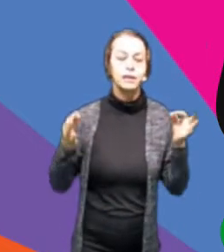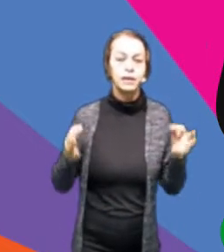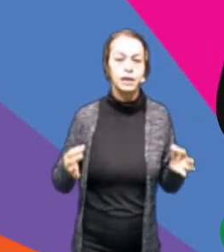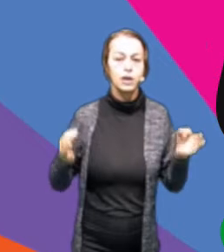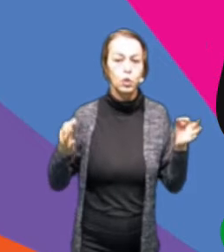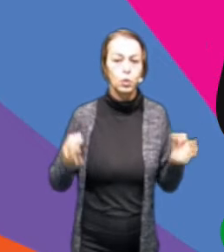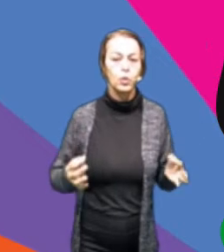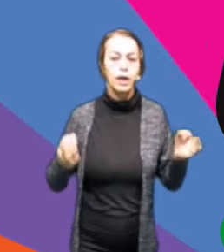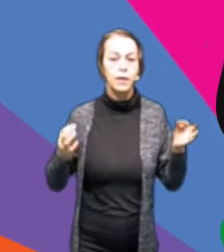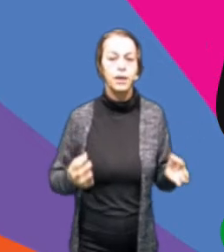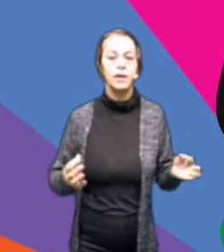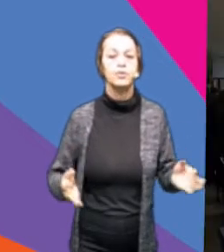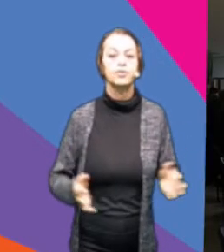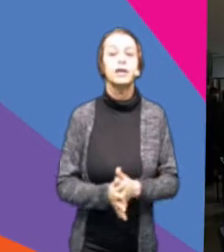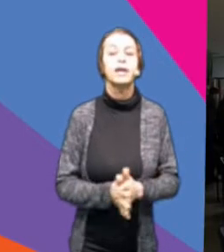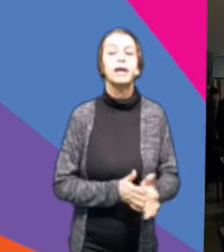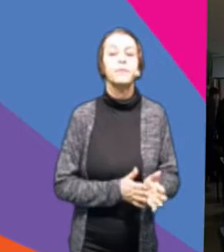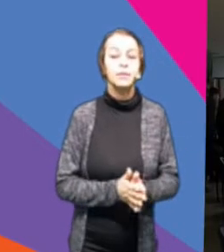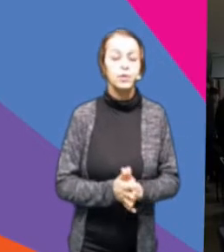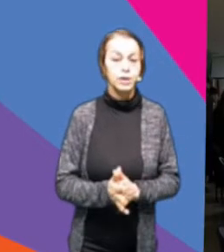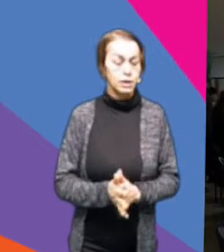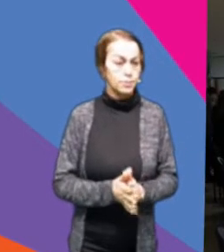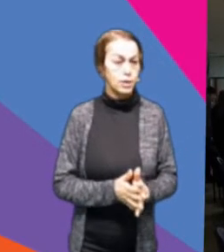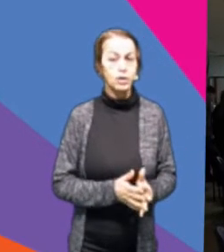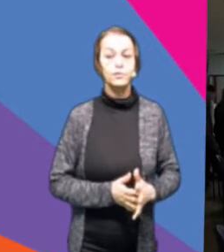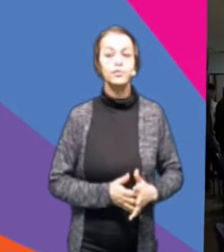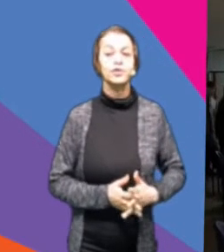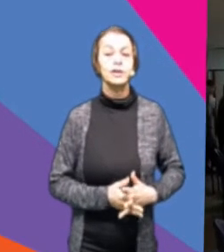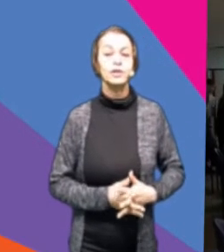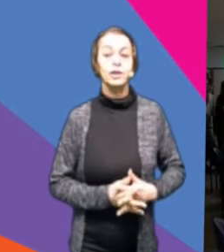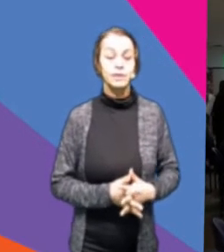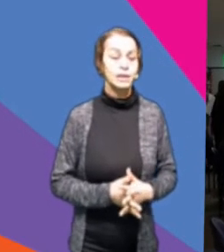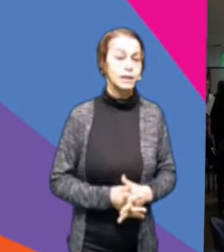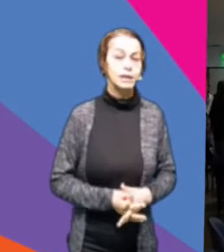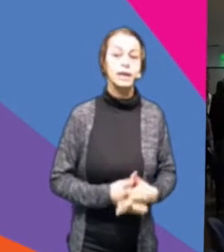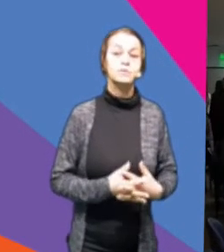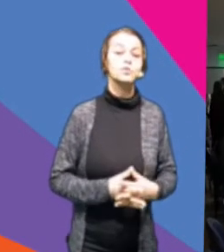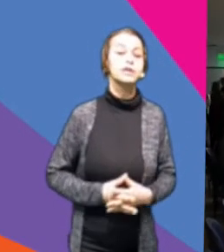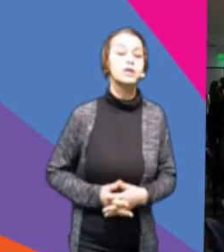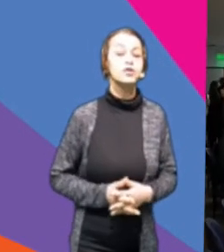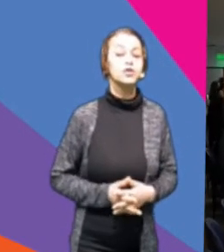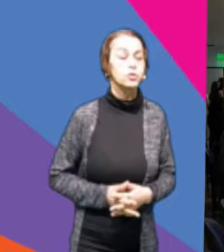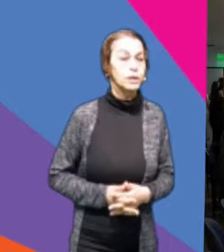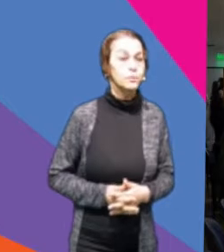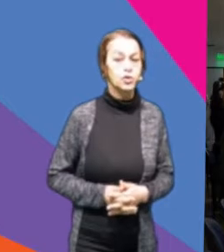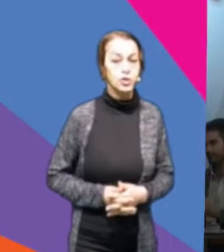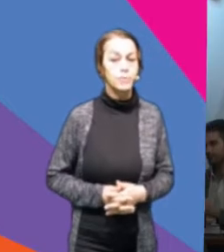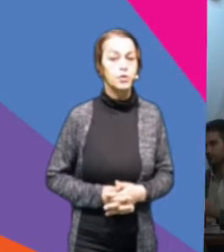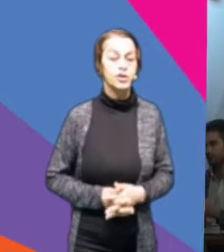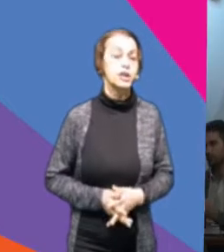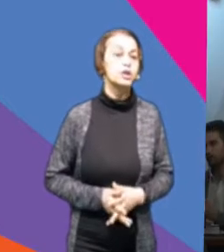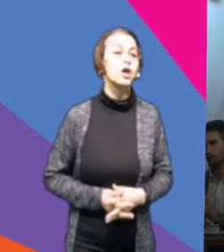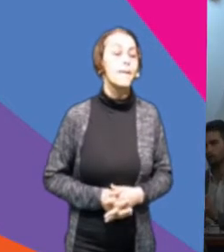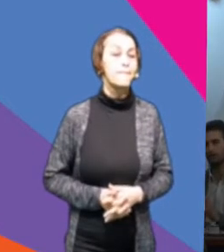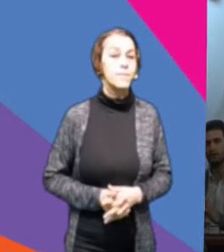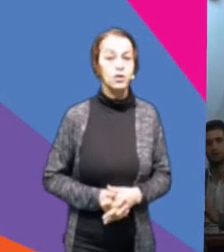Ni Una Menos. Cambiamos de tema ahora. Funcionarios y especialistas expusieron sobre el